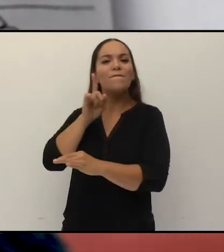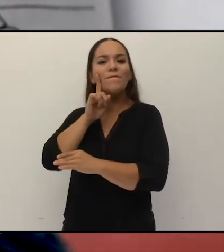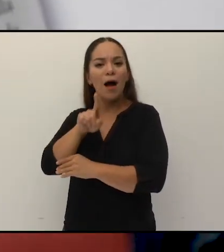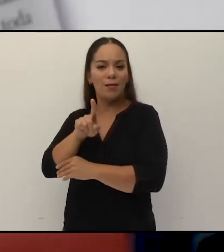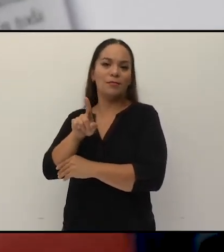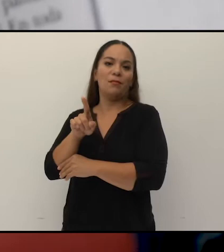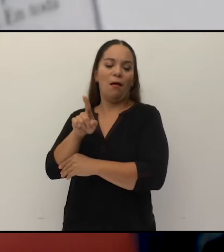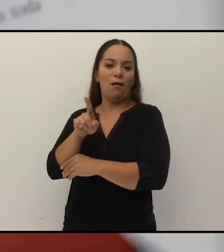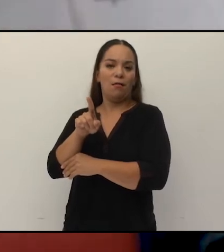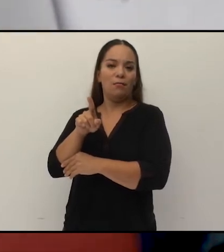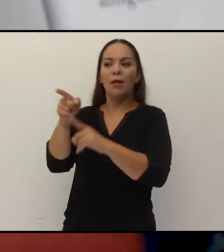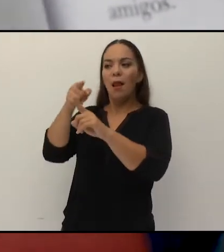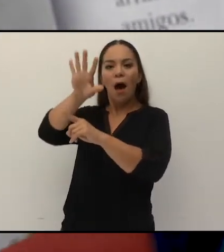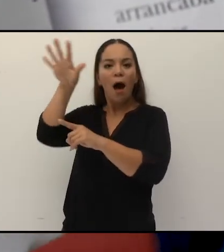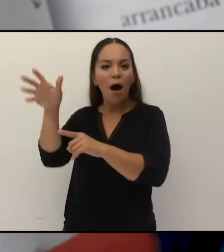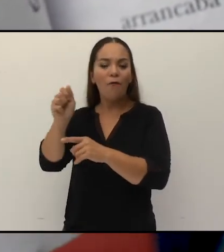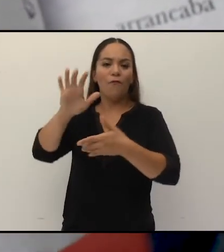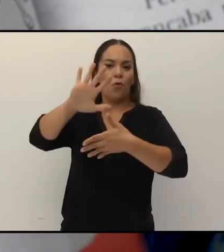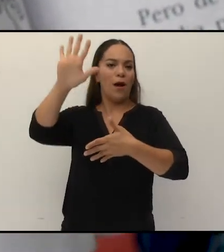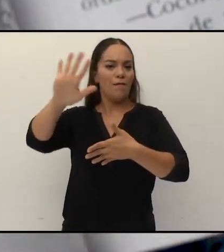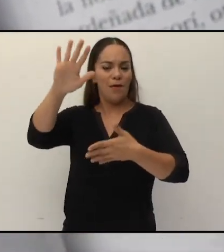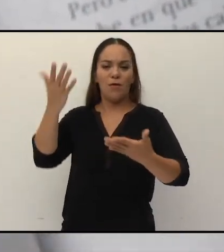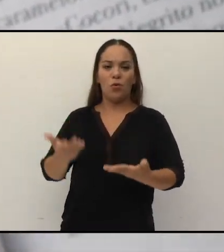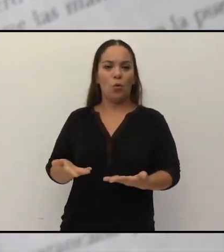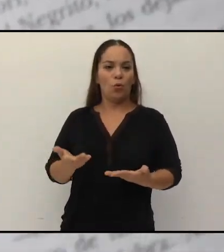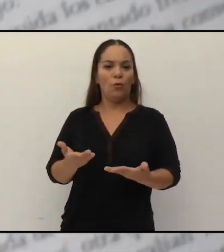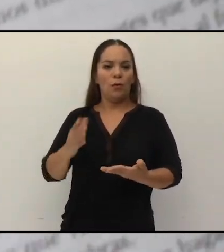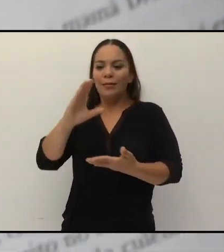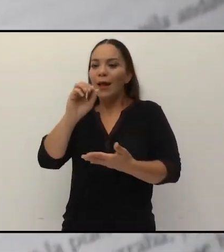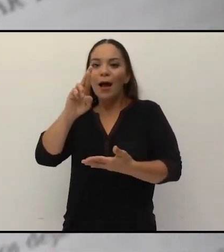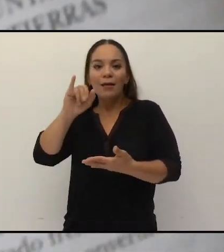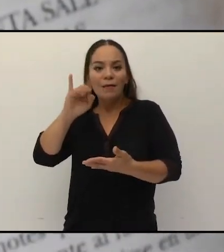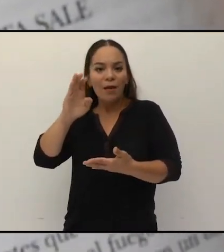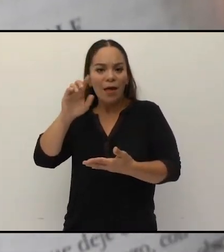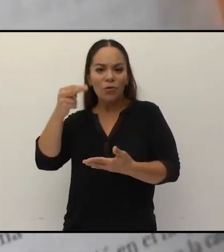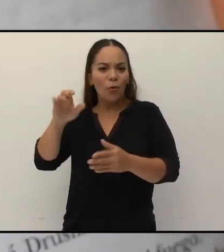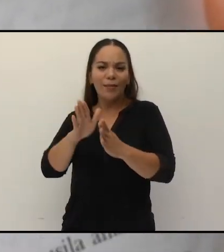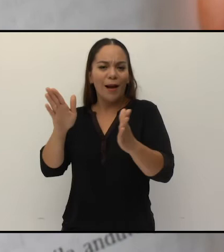imagen falsa del afrocaribeño, del caribeño en general.